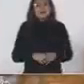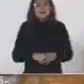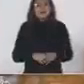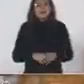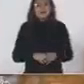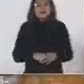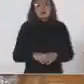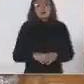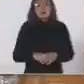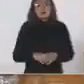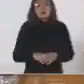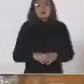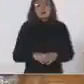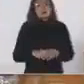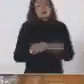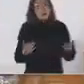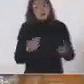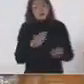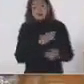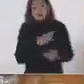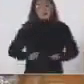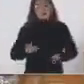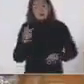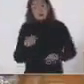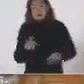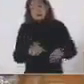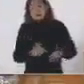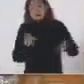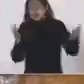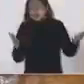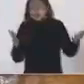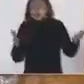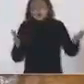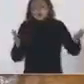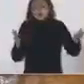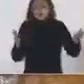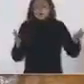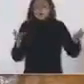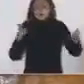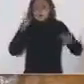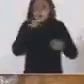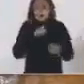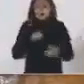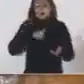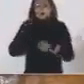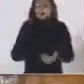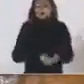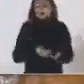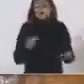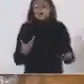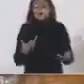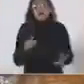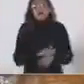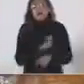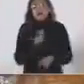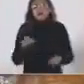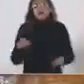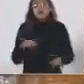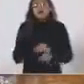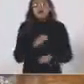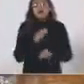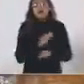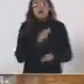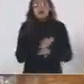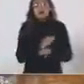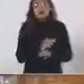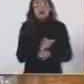hablar. Circunstancias, bueno, diferentes para la Corte y por tanto debe de aplicarse de